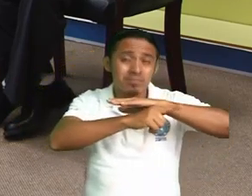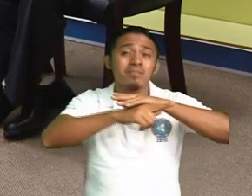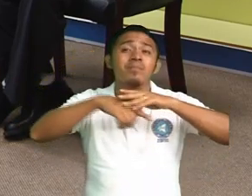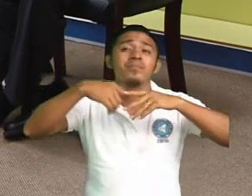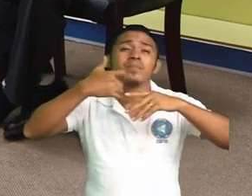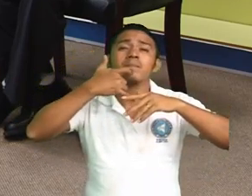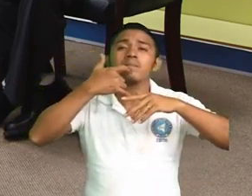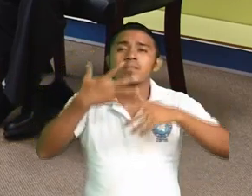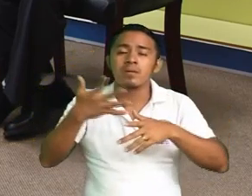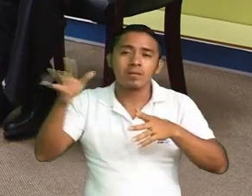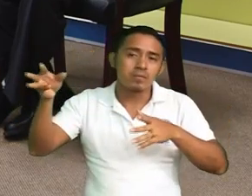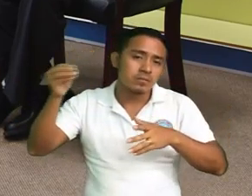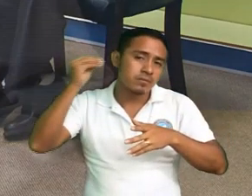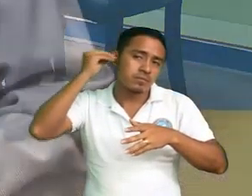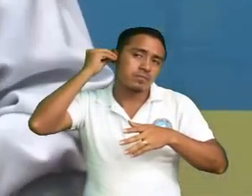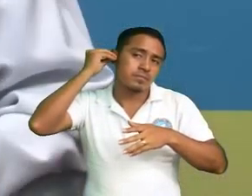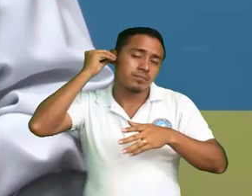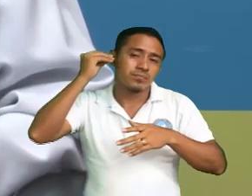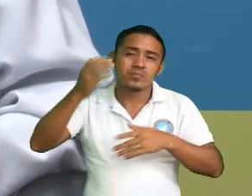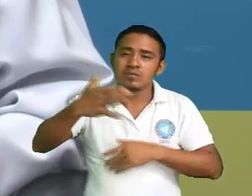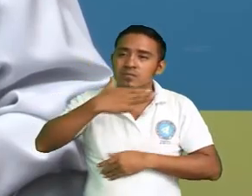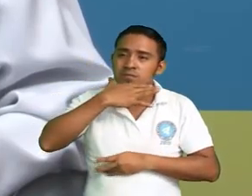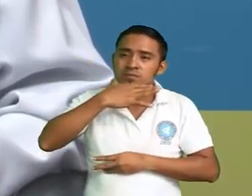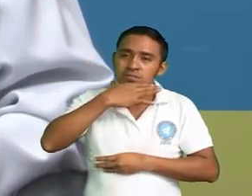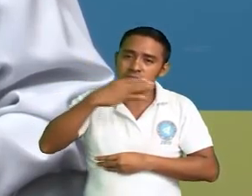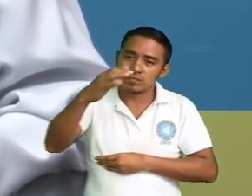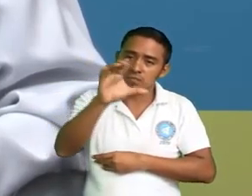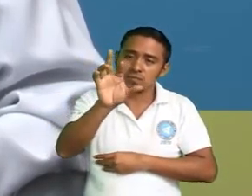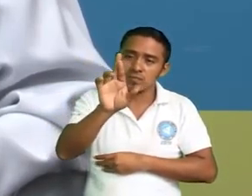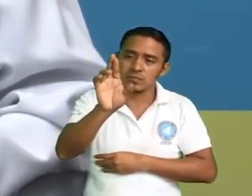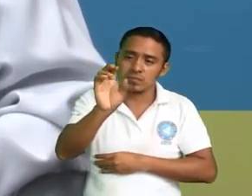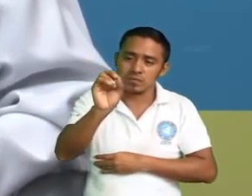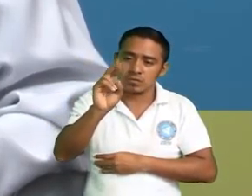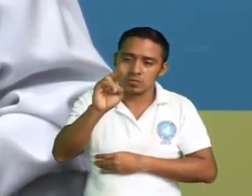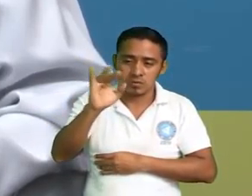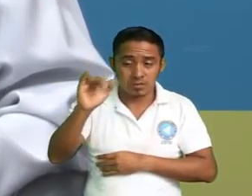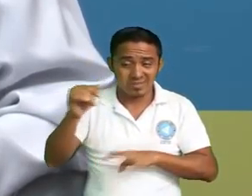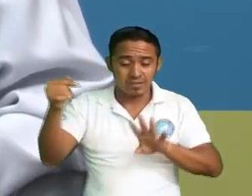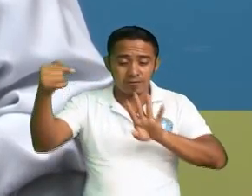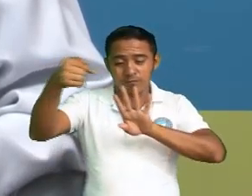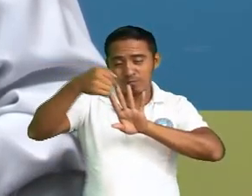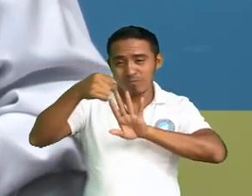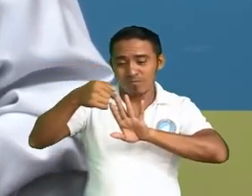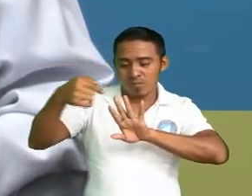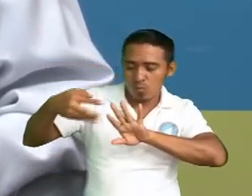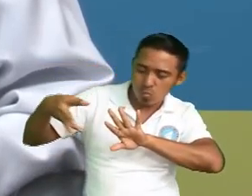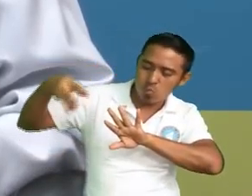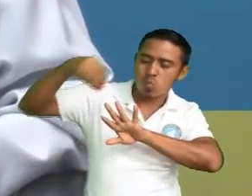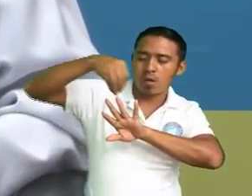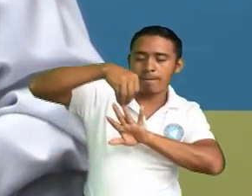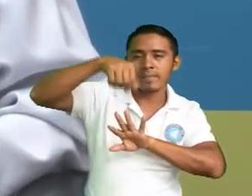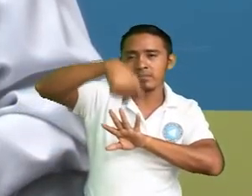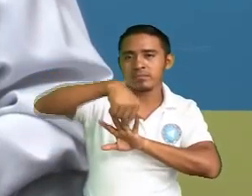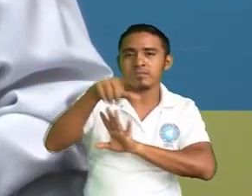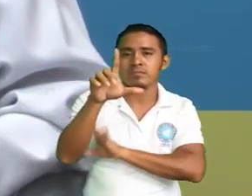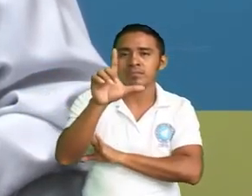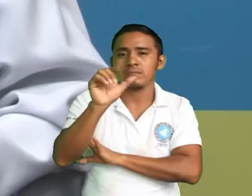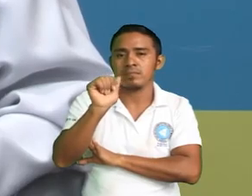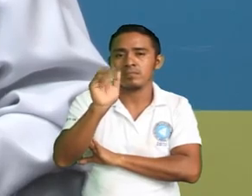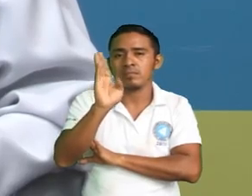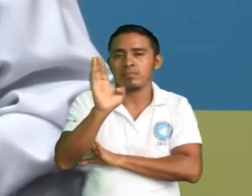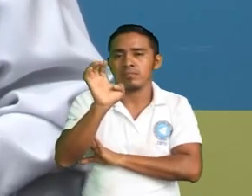secundario por infecciones crónicas ya del oído medio, ¿ves? Y más, siendo